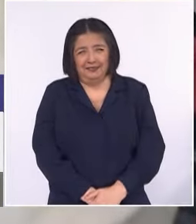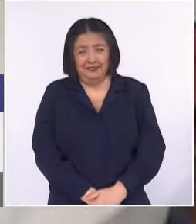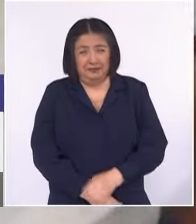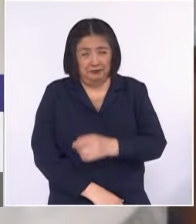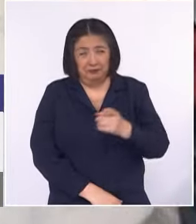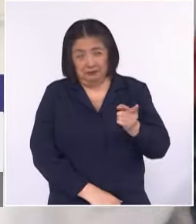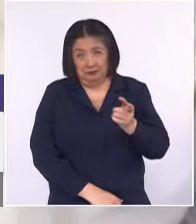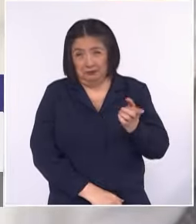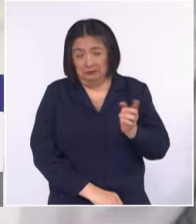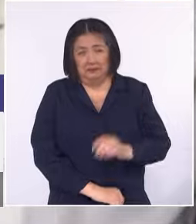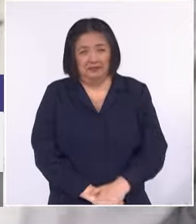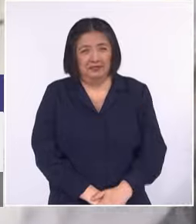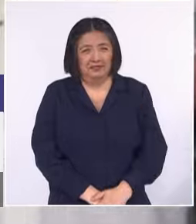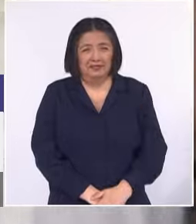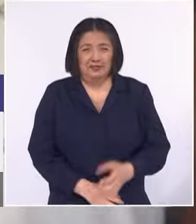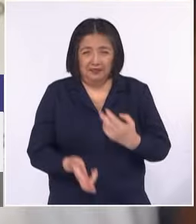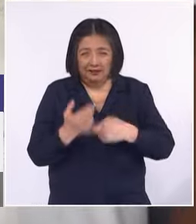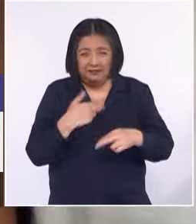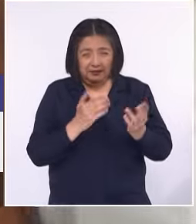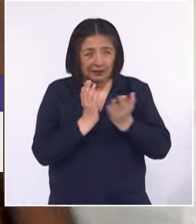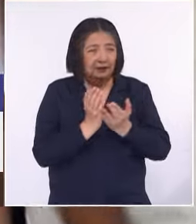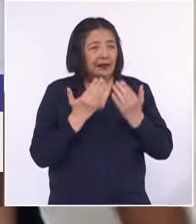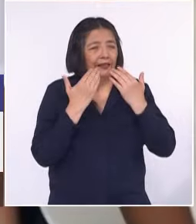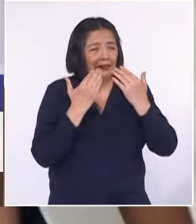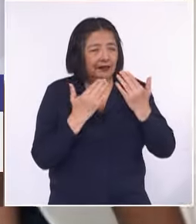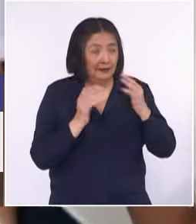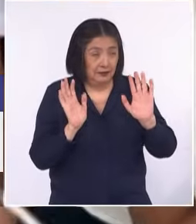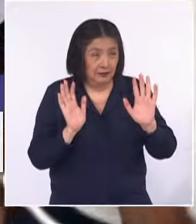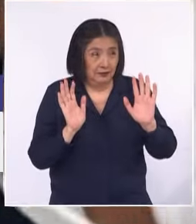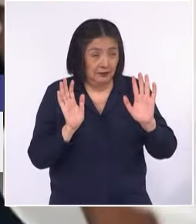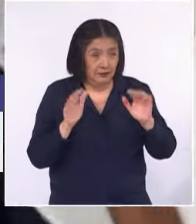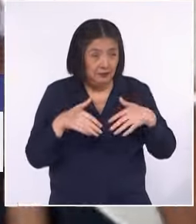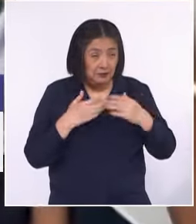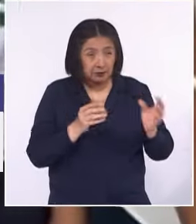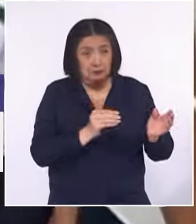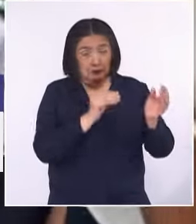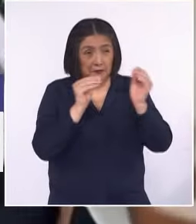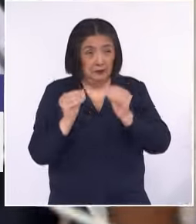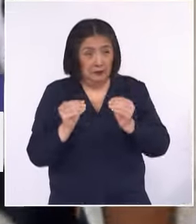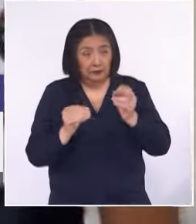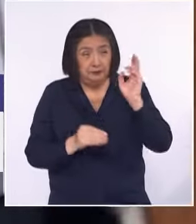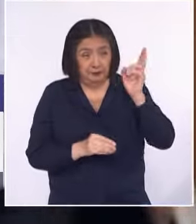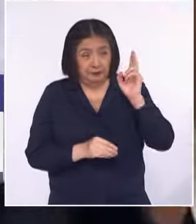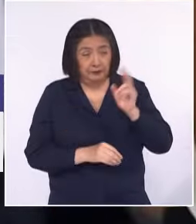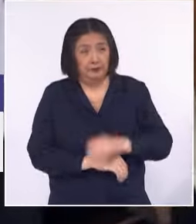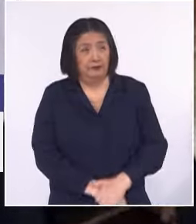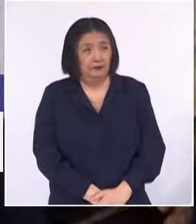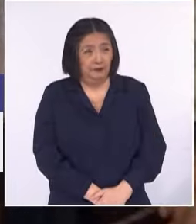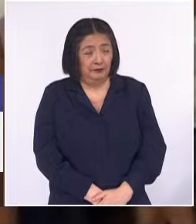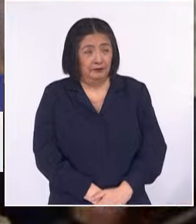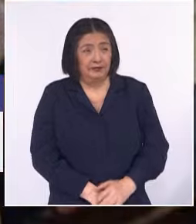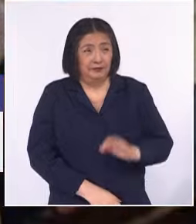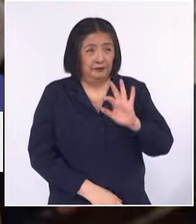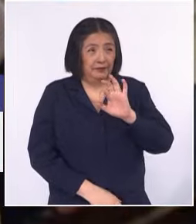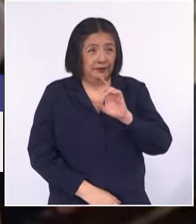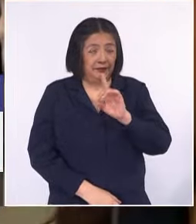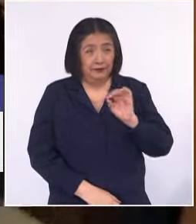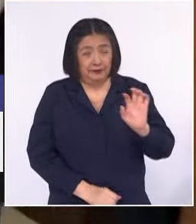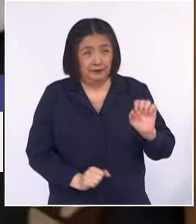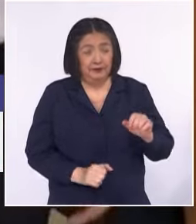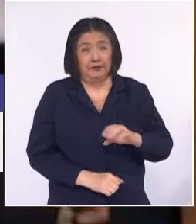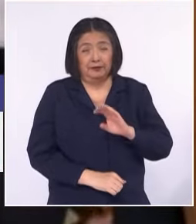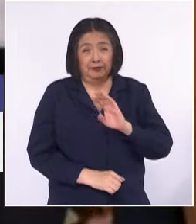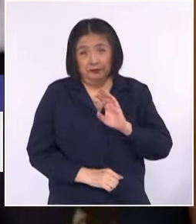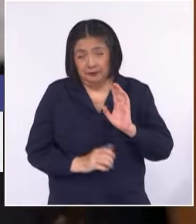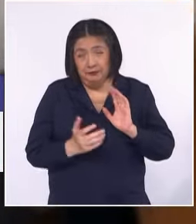Ahí están, en esa vuelta a clases. Muchísimas gracias. Si nos podrías pasar, por favor, con tu profesor, con el profesor Fernando y con